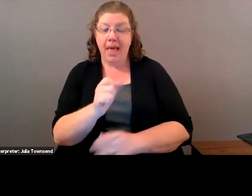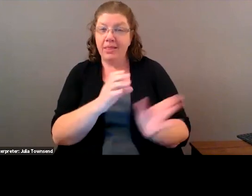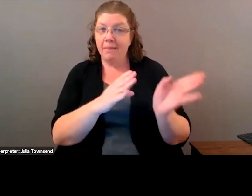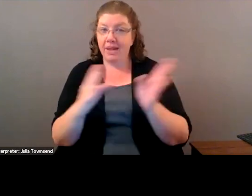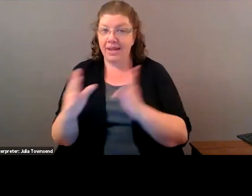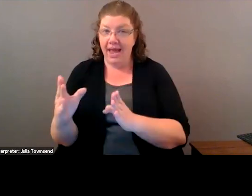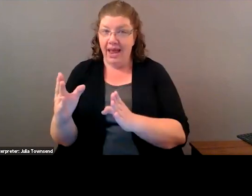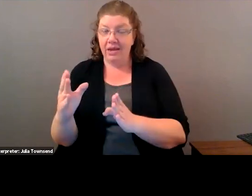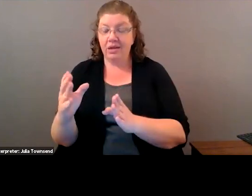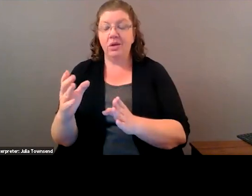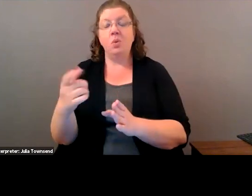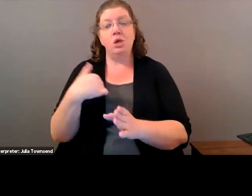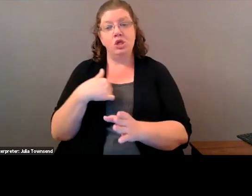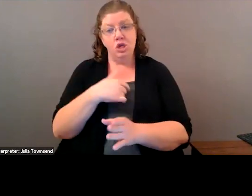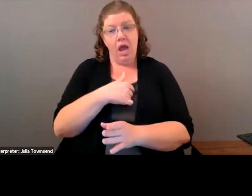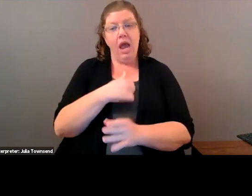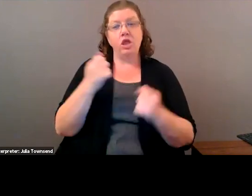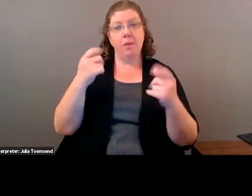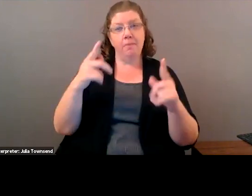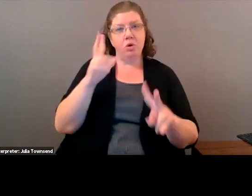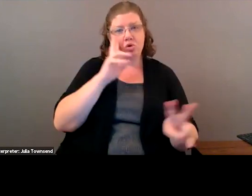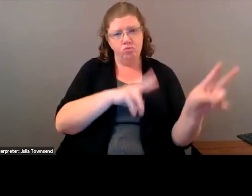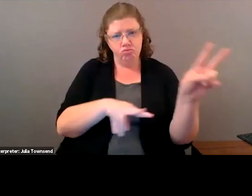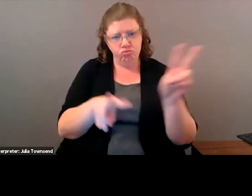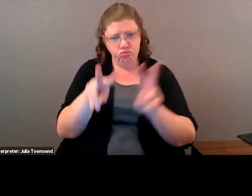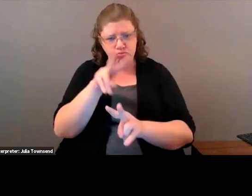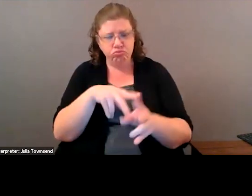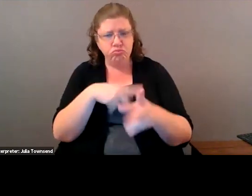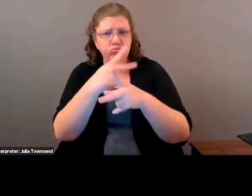de seguir muy de cerca, inclusive